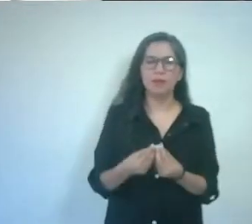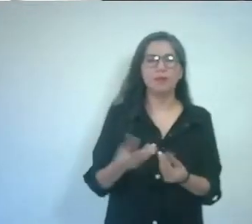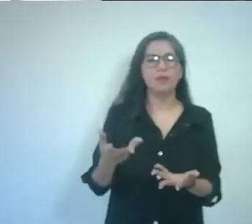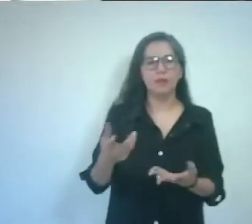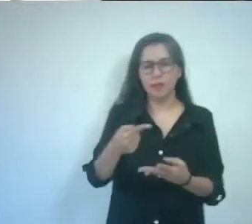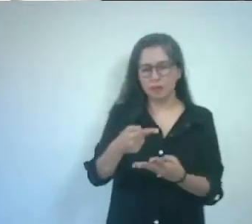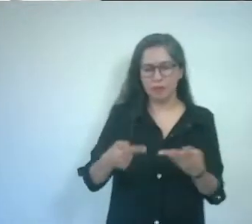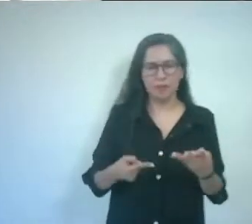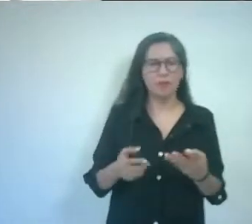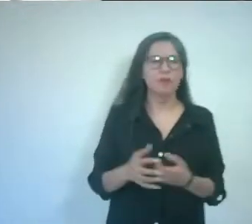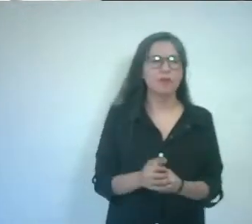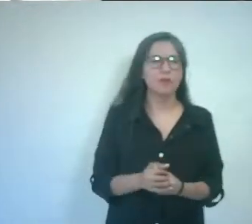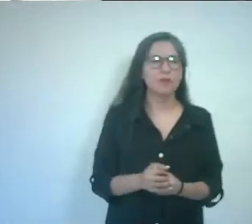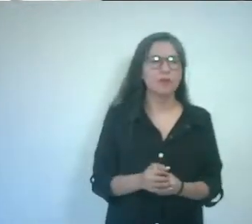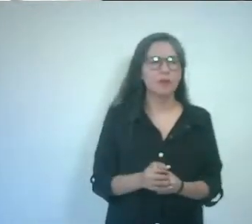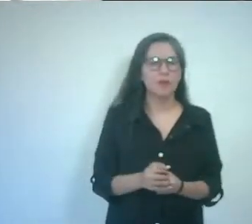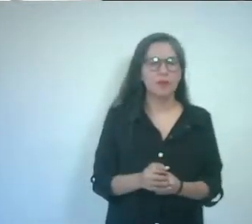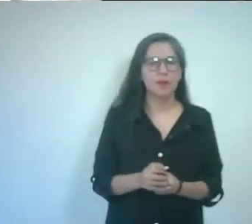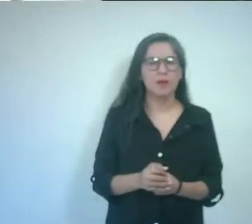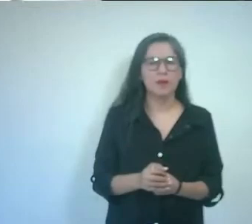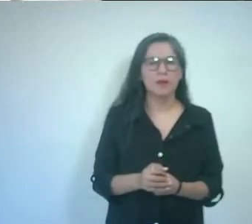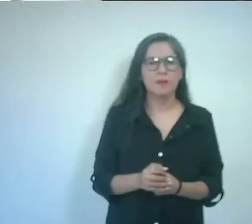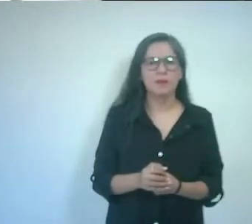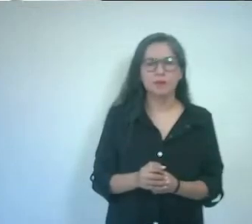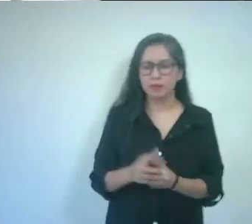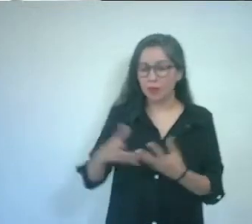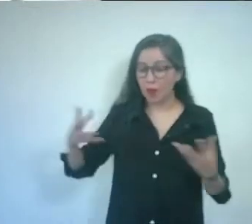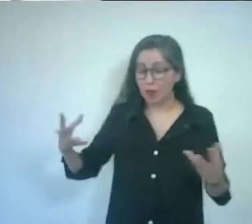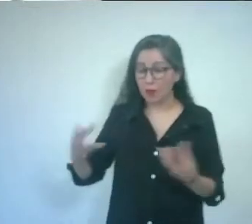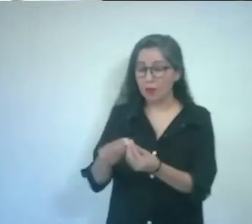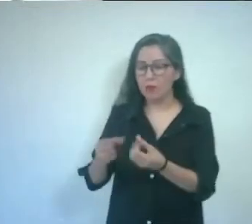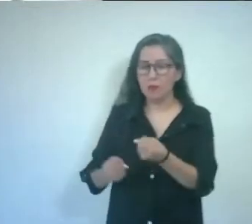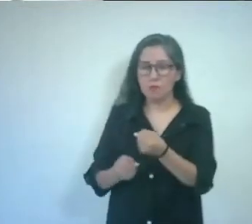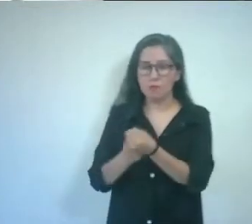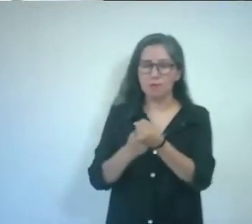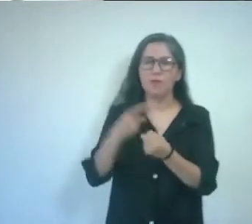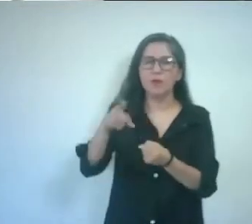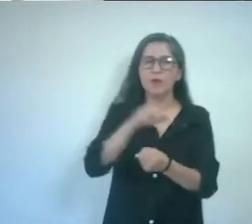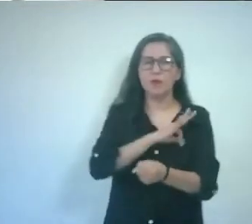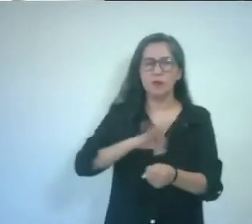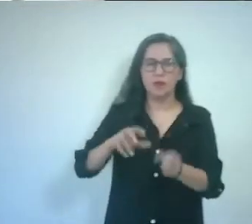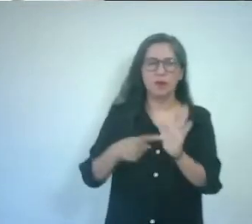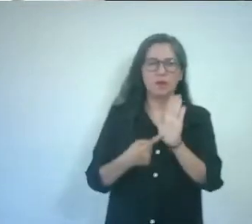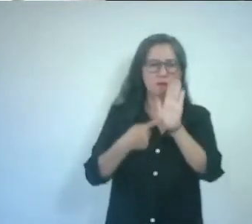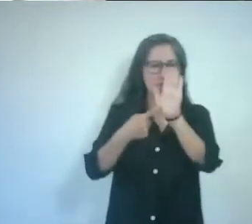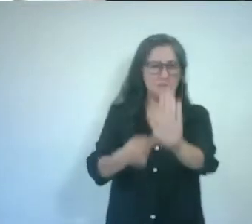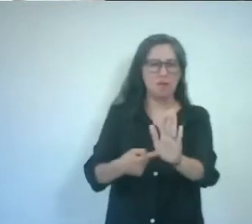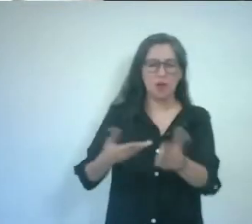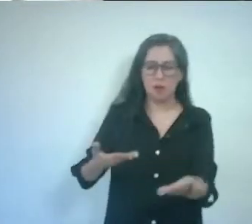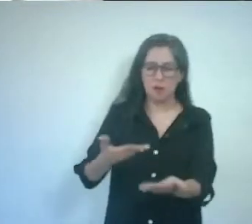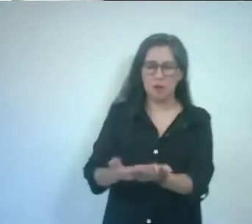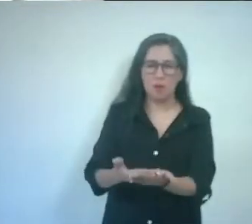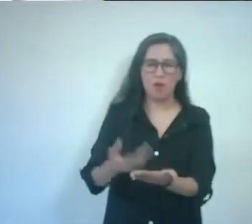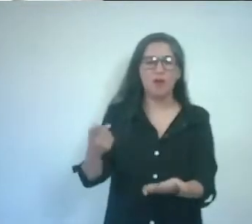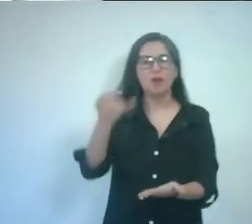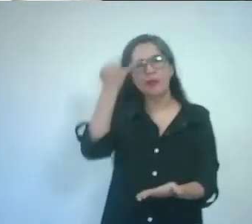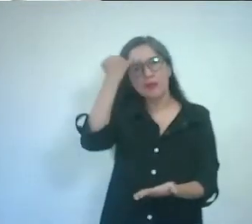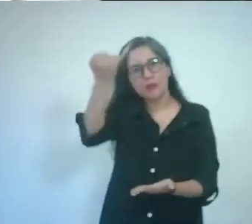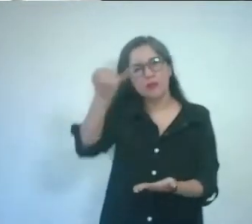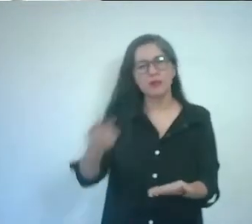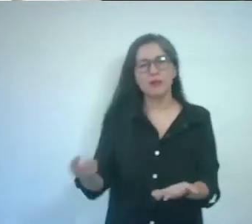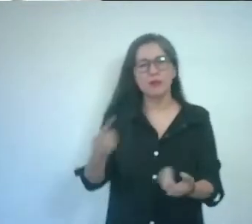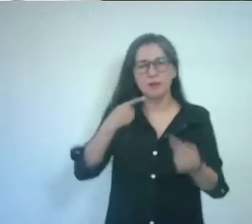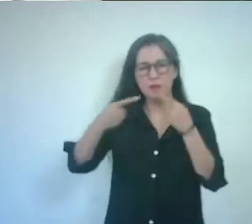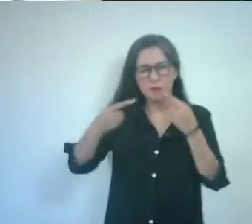todo el aparato que les permite hacerse visibles, colocar sus propuestas, sus ideas,